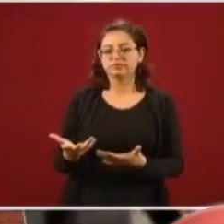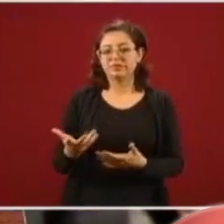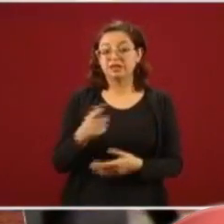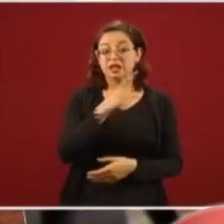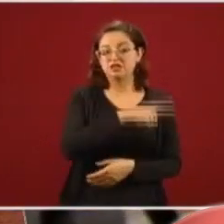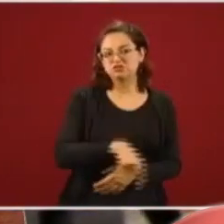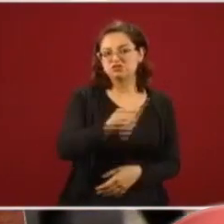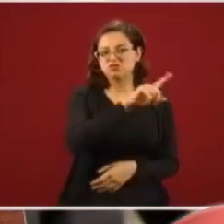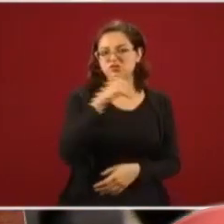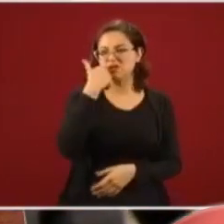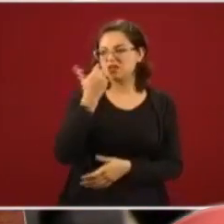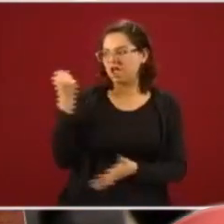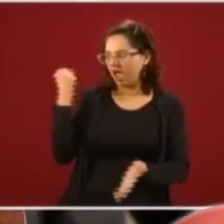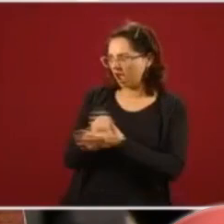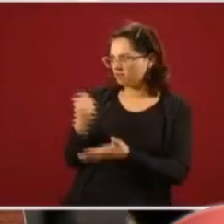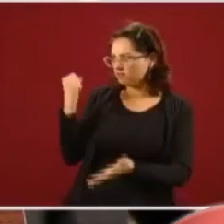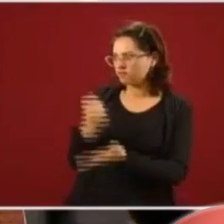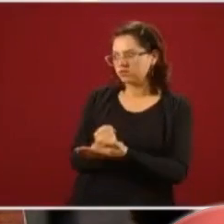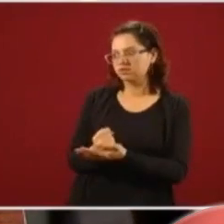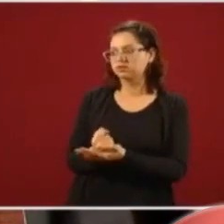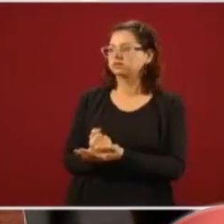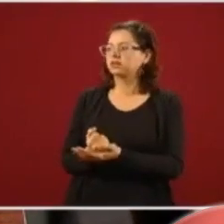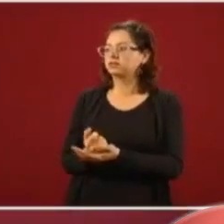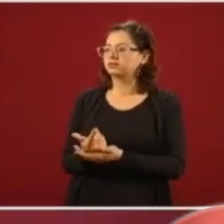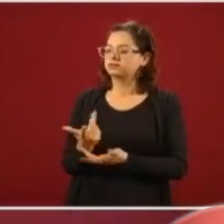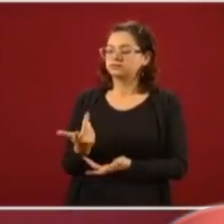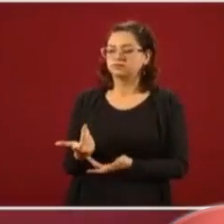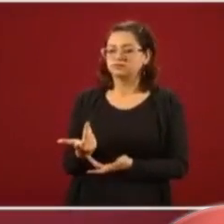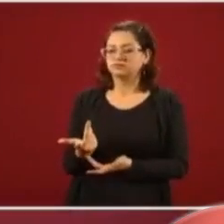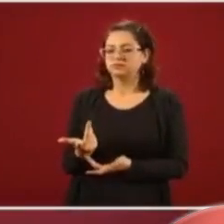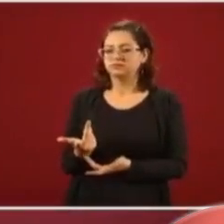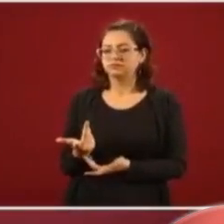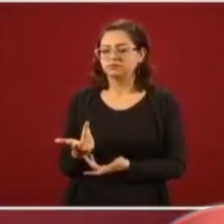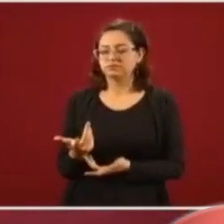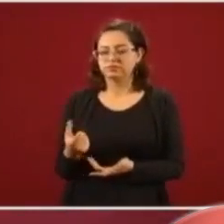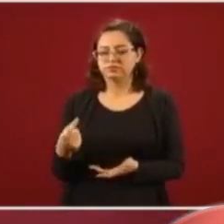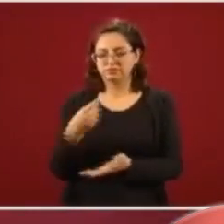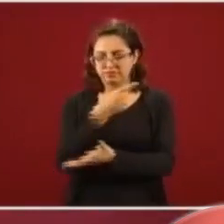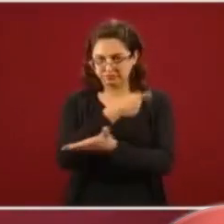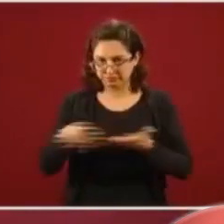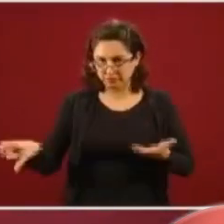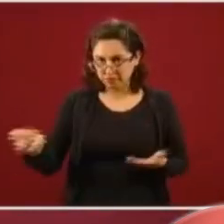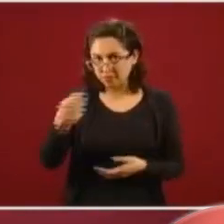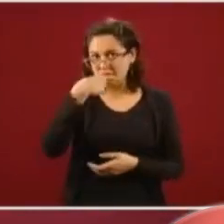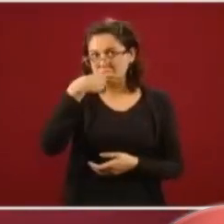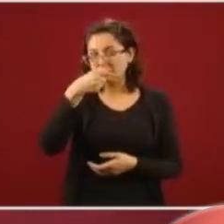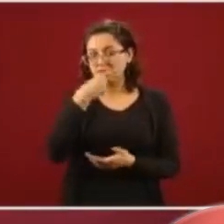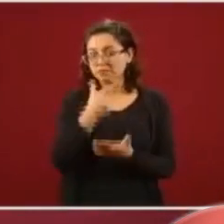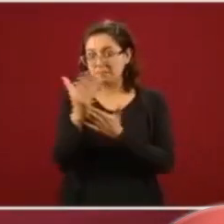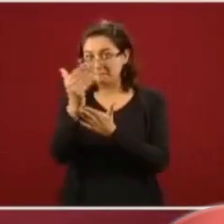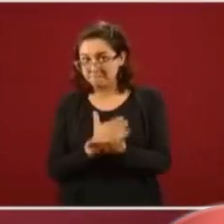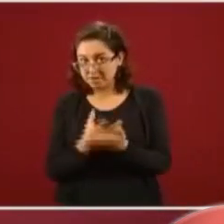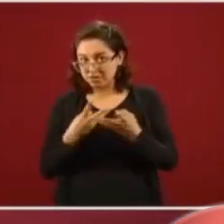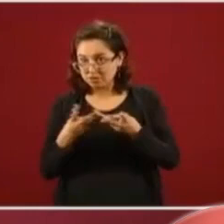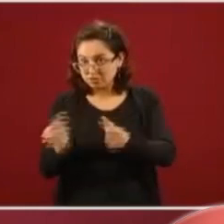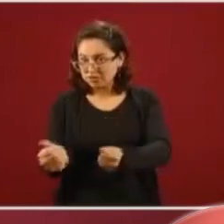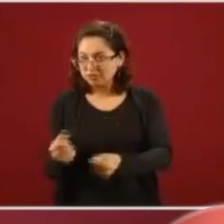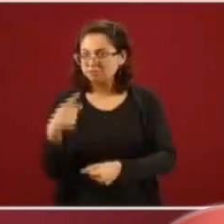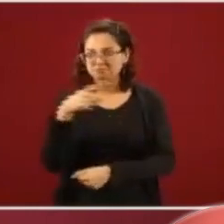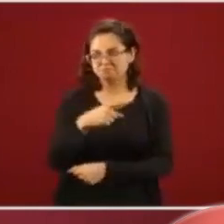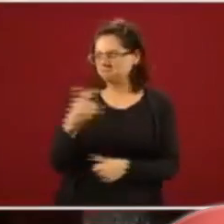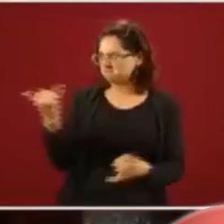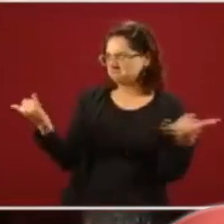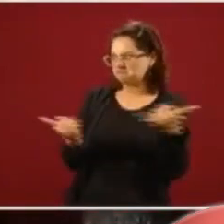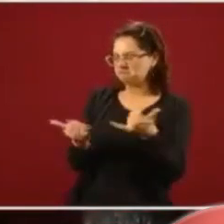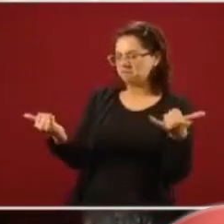forzarnos a dar marcha atrás a lo de la compra consolidada de medicamentos. ¿Qué es